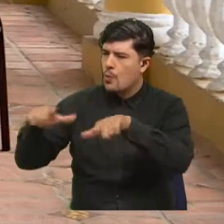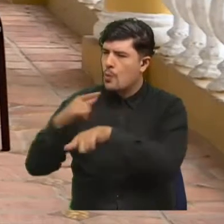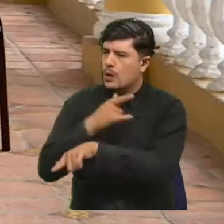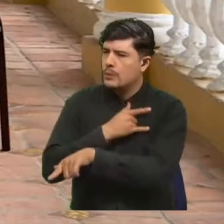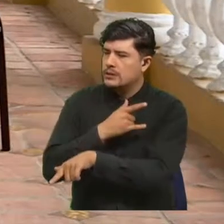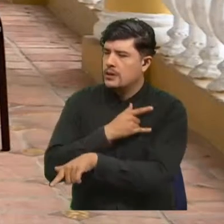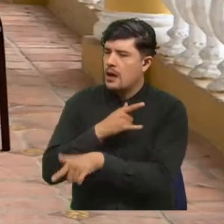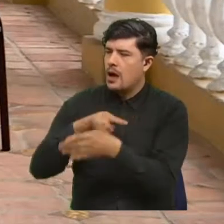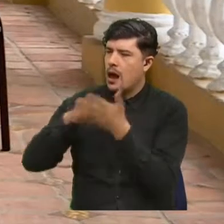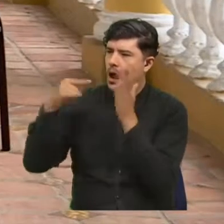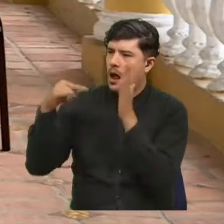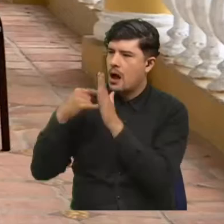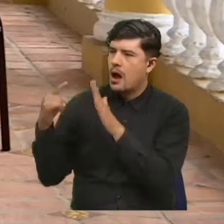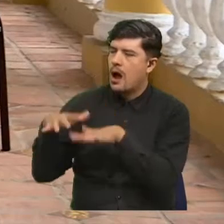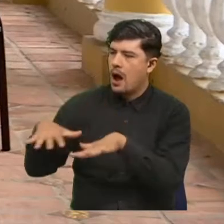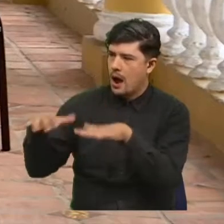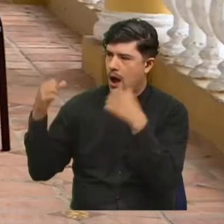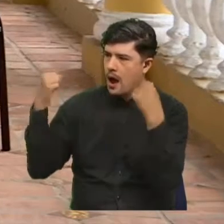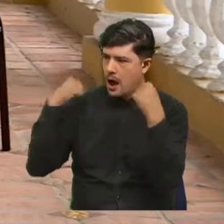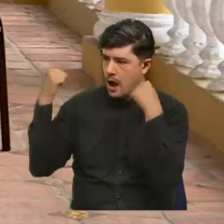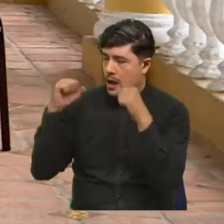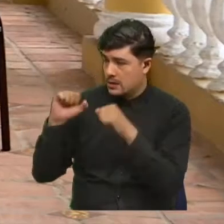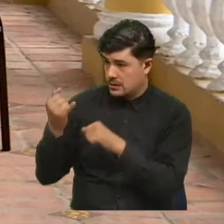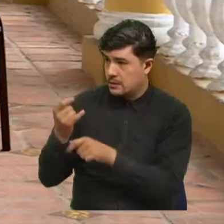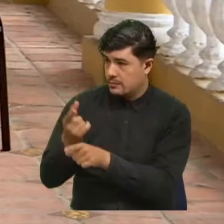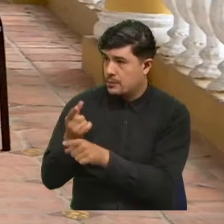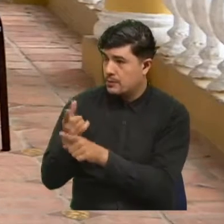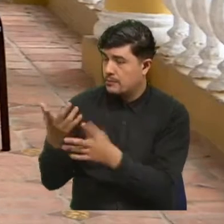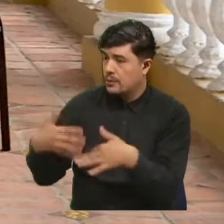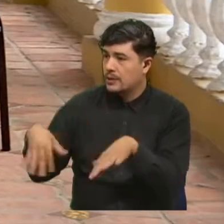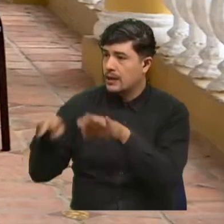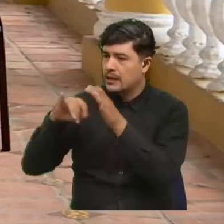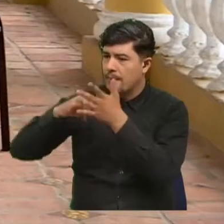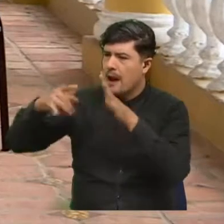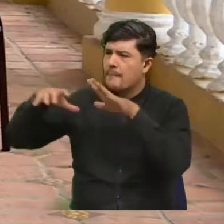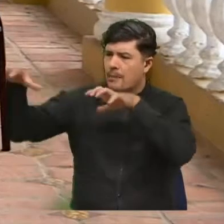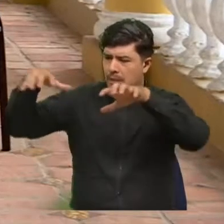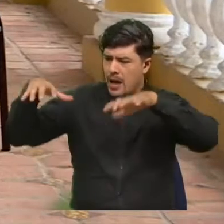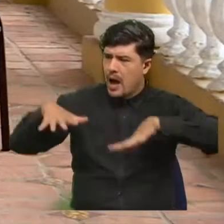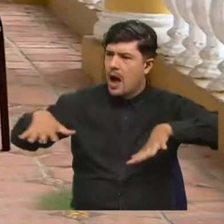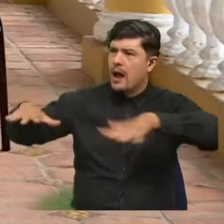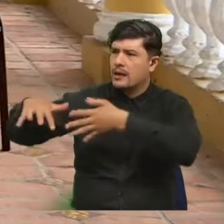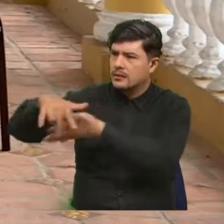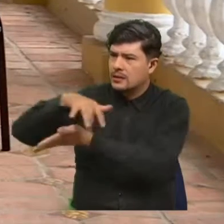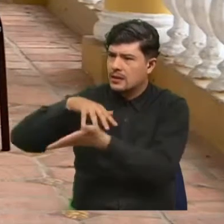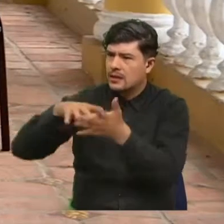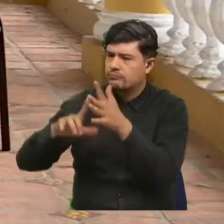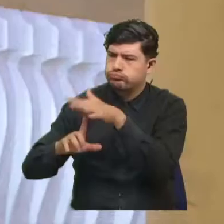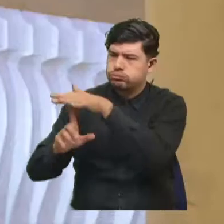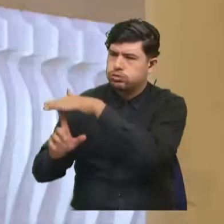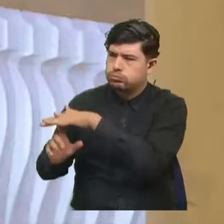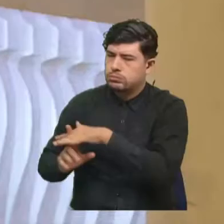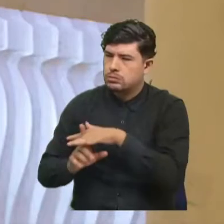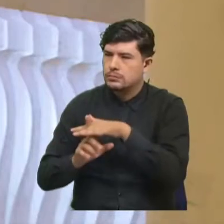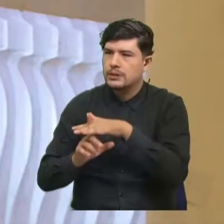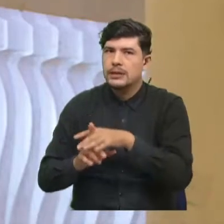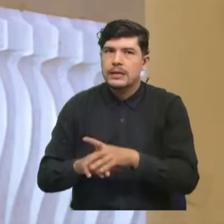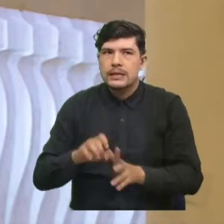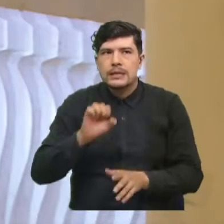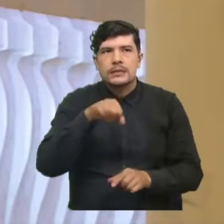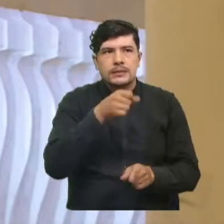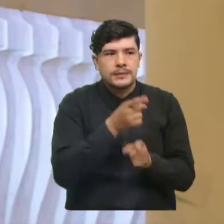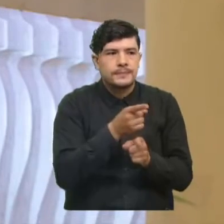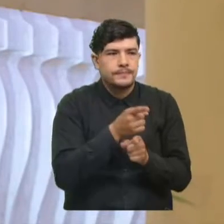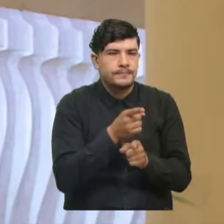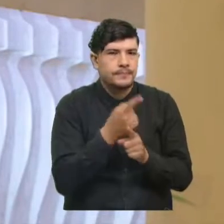mucho el tener y estar desplazando las unidades a diferentes regiones del departamento se ha solicitado también el fortalecimiento de la regionalización de las